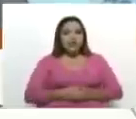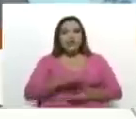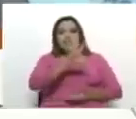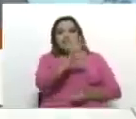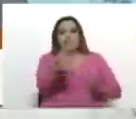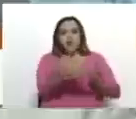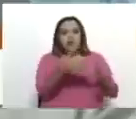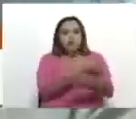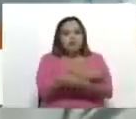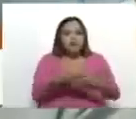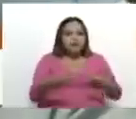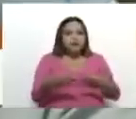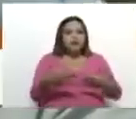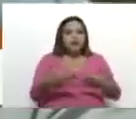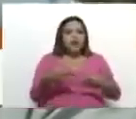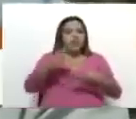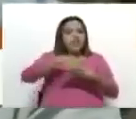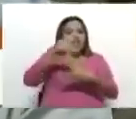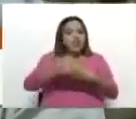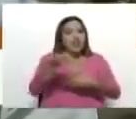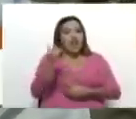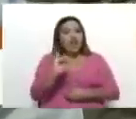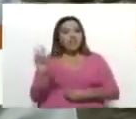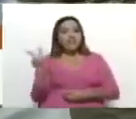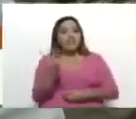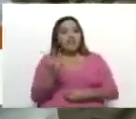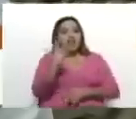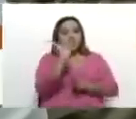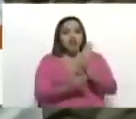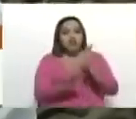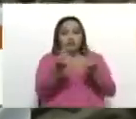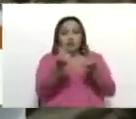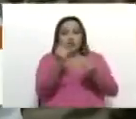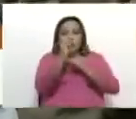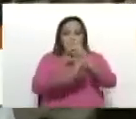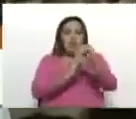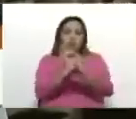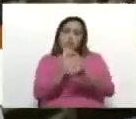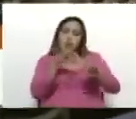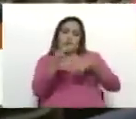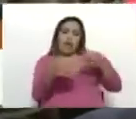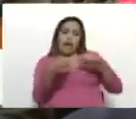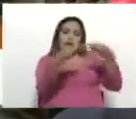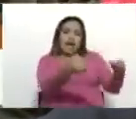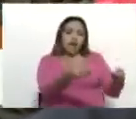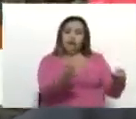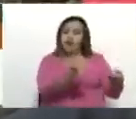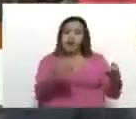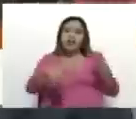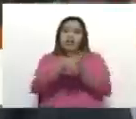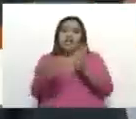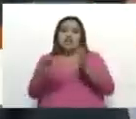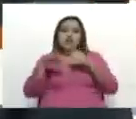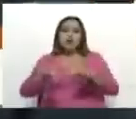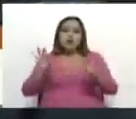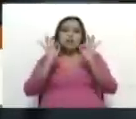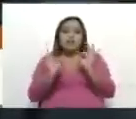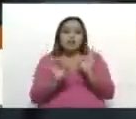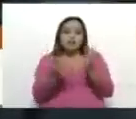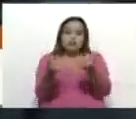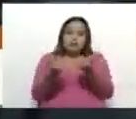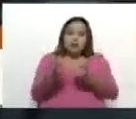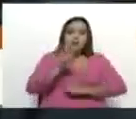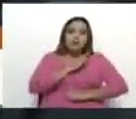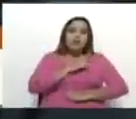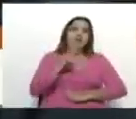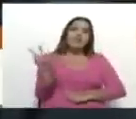mil millones de dólares que tiene Venezuela en el fondo monetario internacional no es un regalo del fondo monetario internacional son los derechos especiales elegidos que